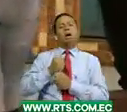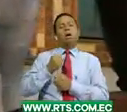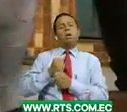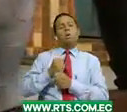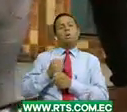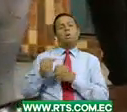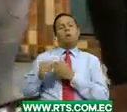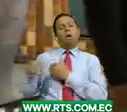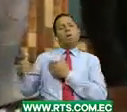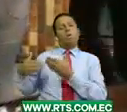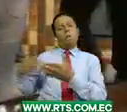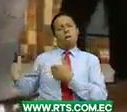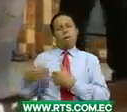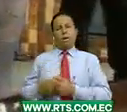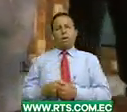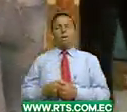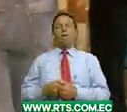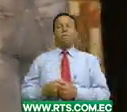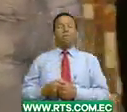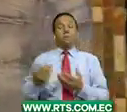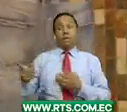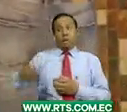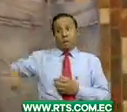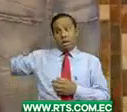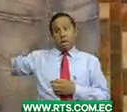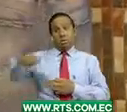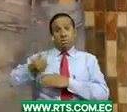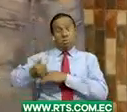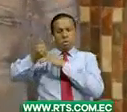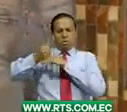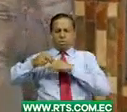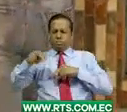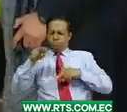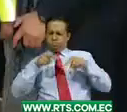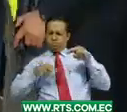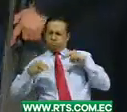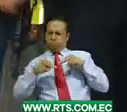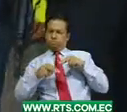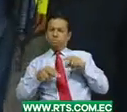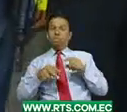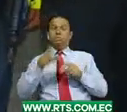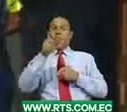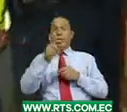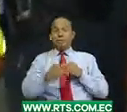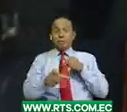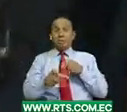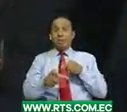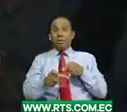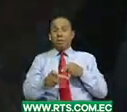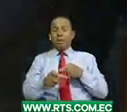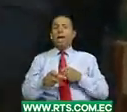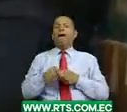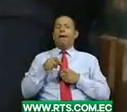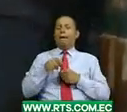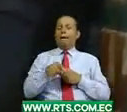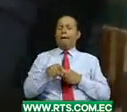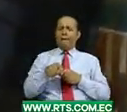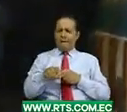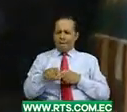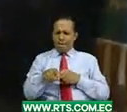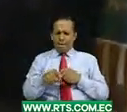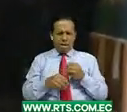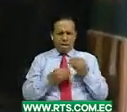ser descubierto por las autoridades de seguridad. La organización contaba con una persona dentro de la institucionalidad